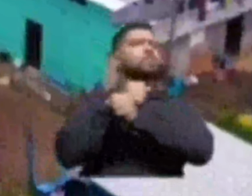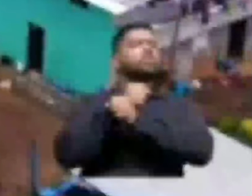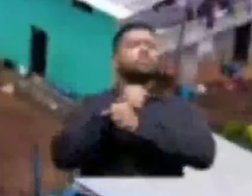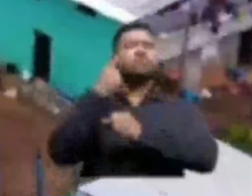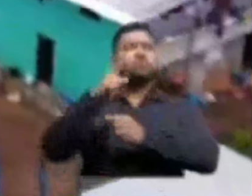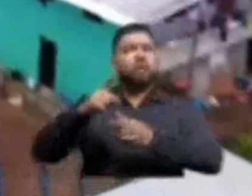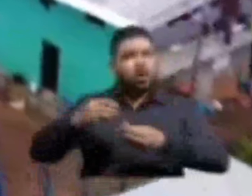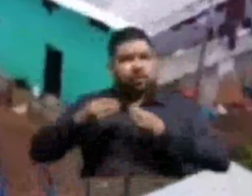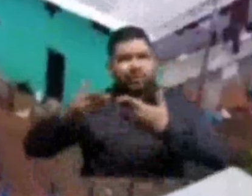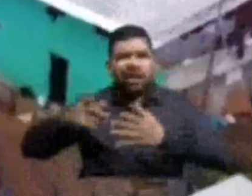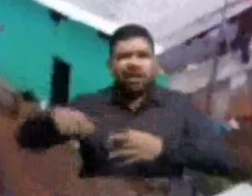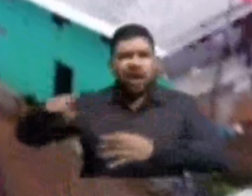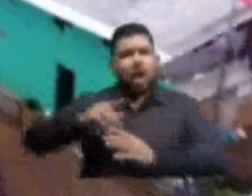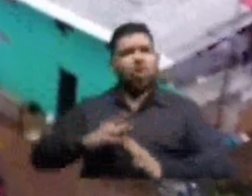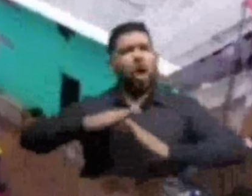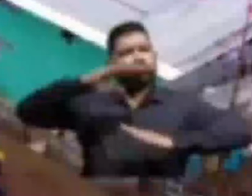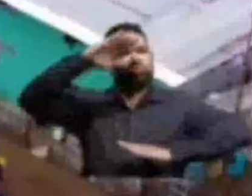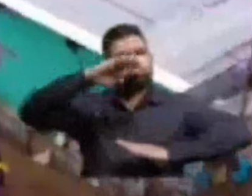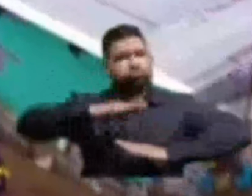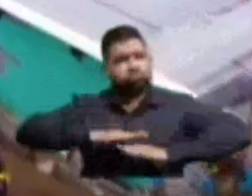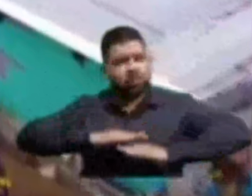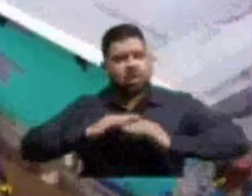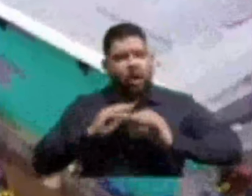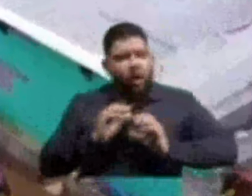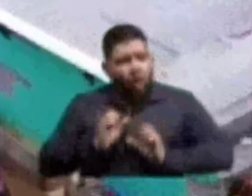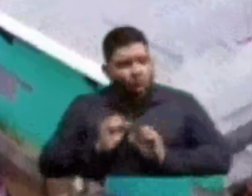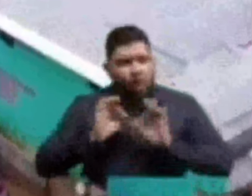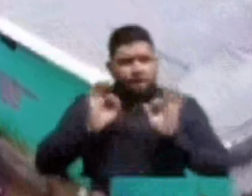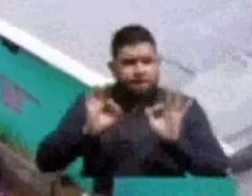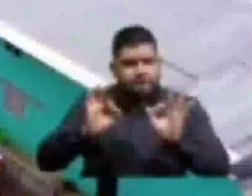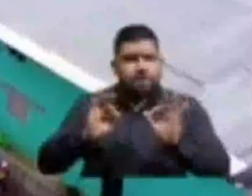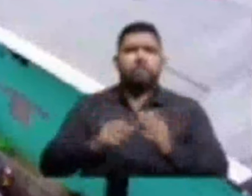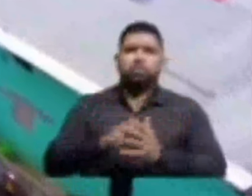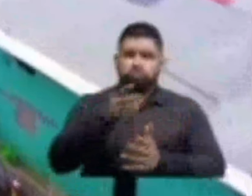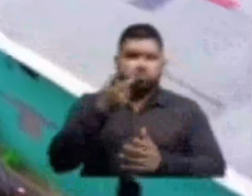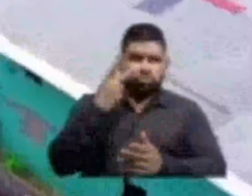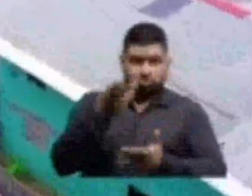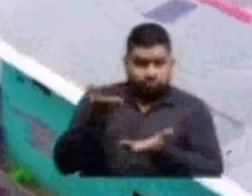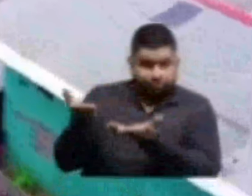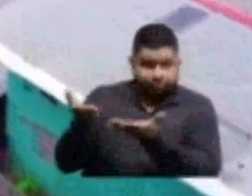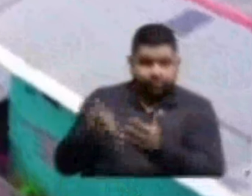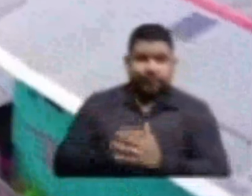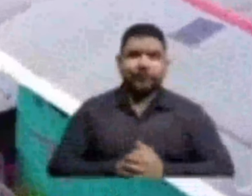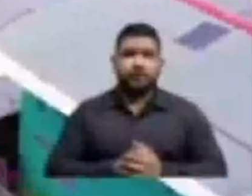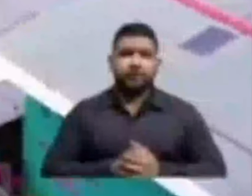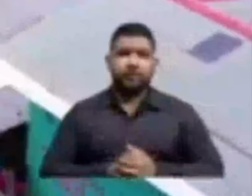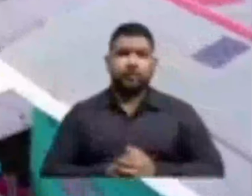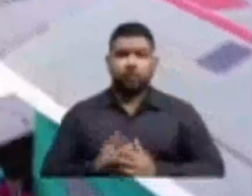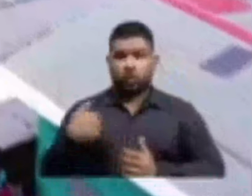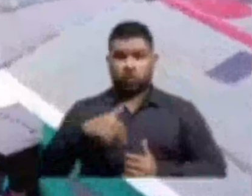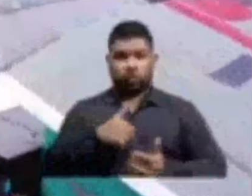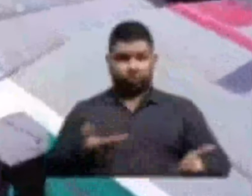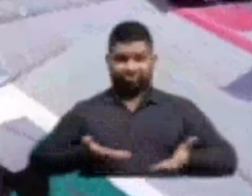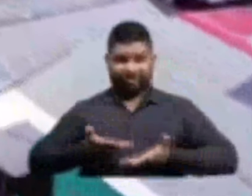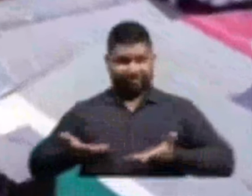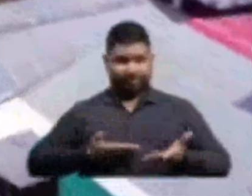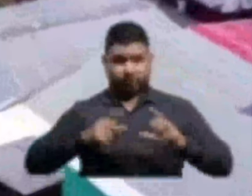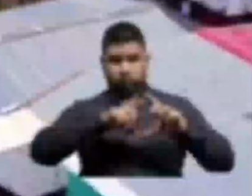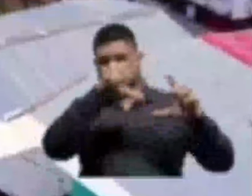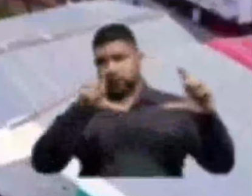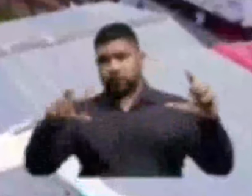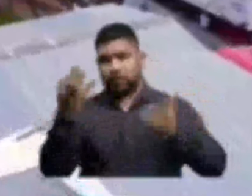poder brindarle esa seguridad que el migrante necesita y las condiciones que usted han podido ver y lo que usted han podido ver es los que el servicio nacional de frontera hecho en los